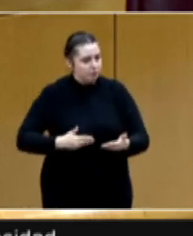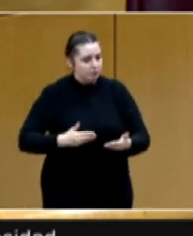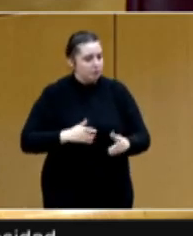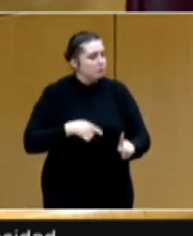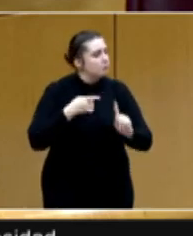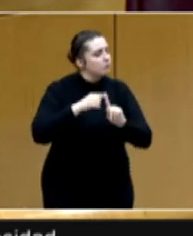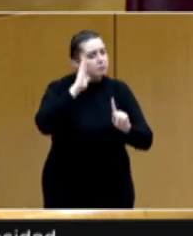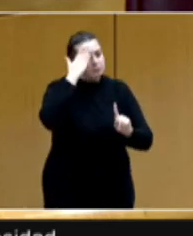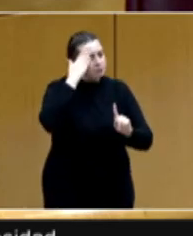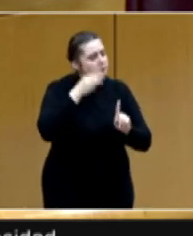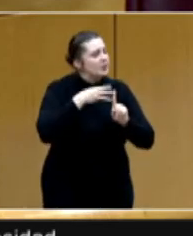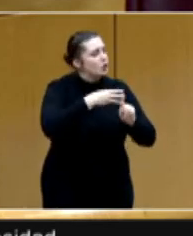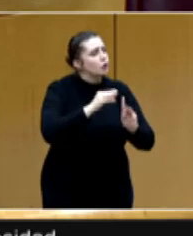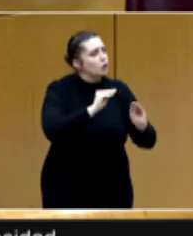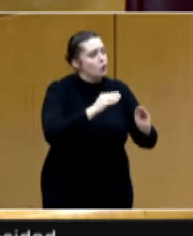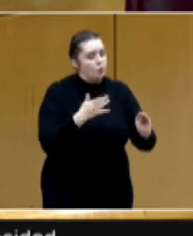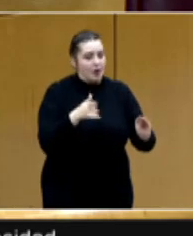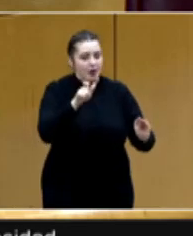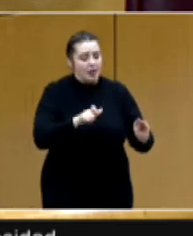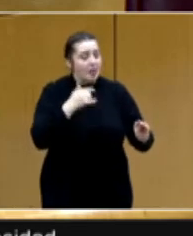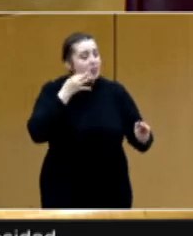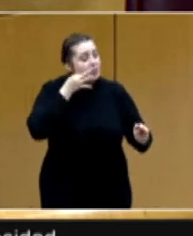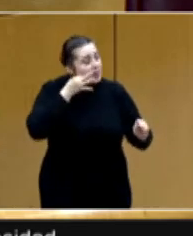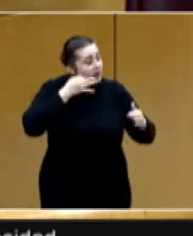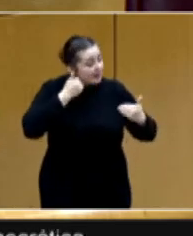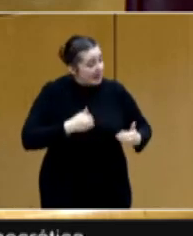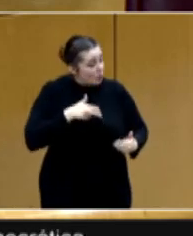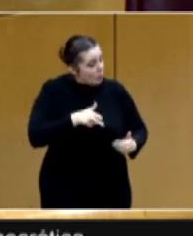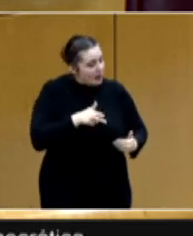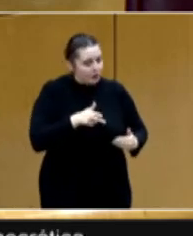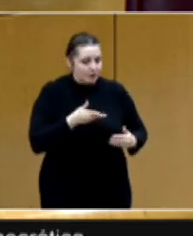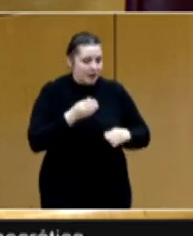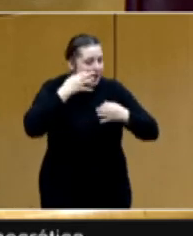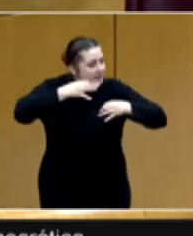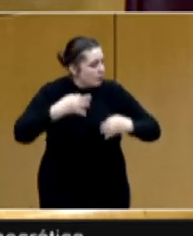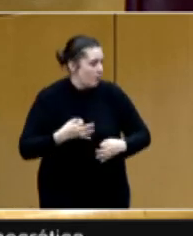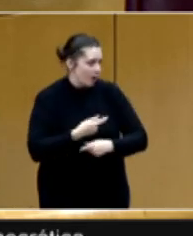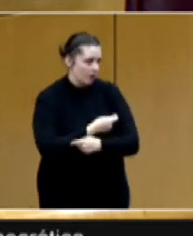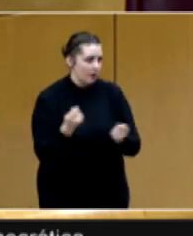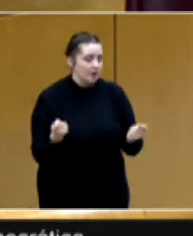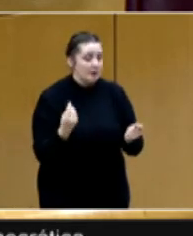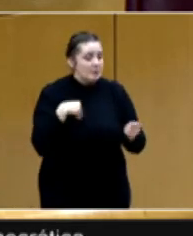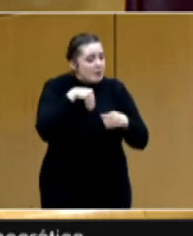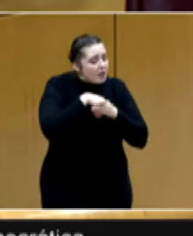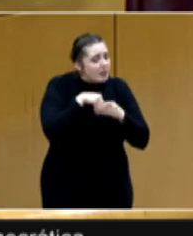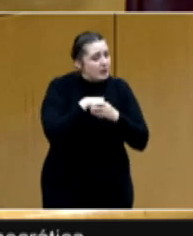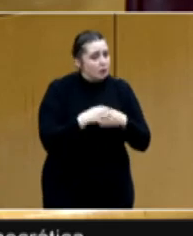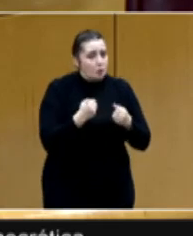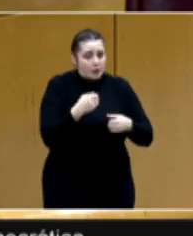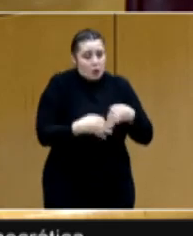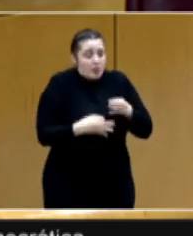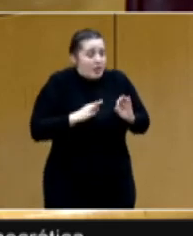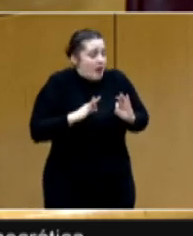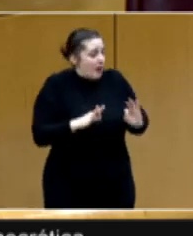ser garantes de los derechos humanos Esto es lo que la esencia misma del poder judicial